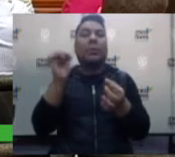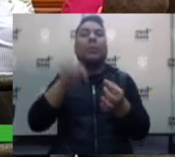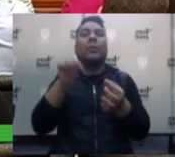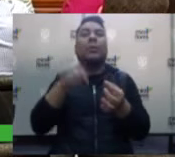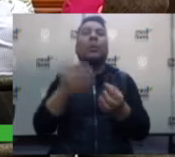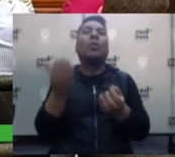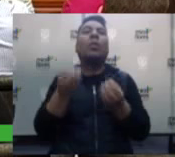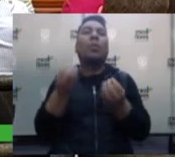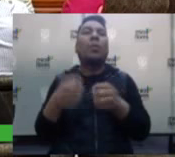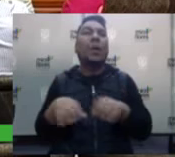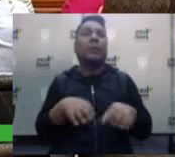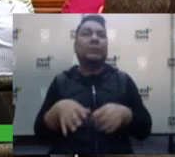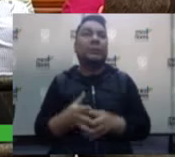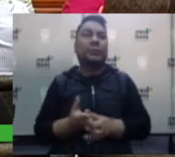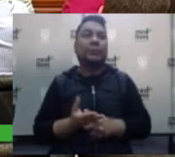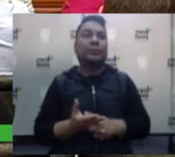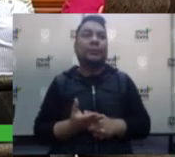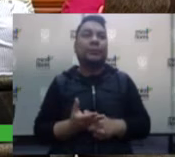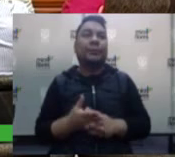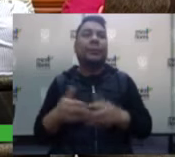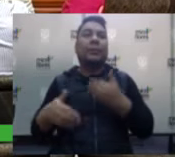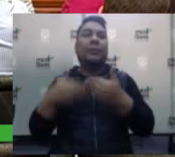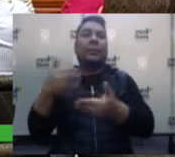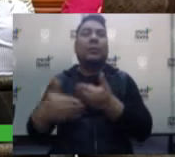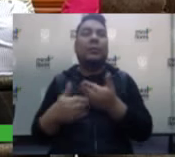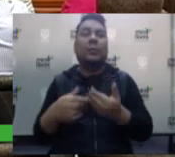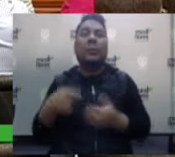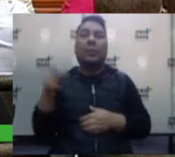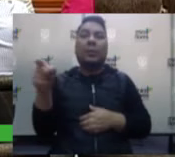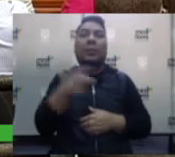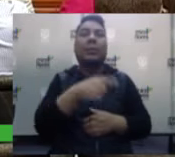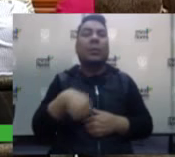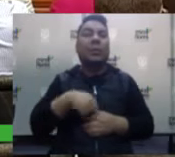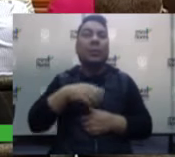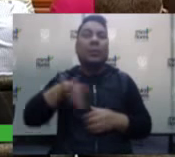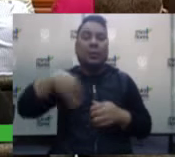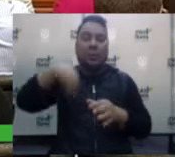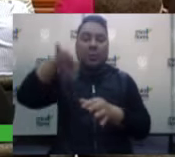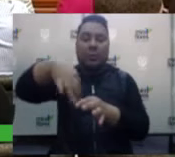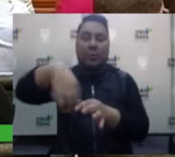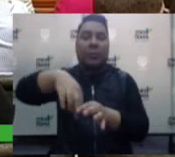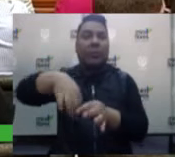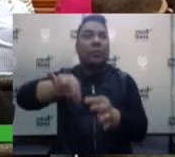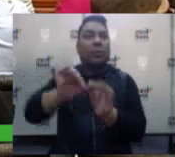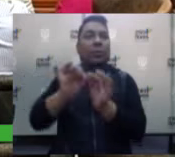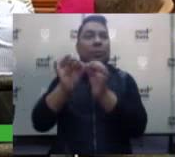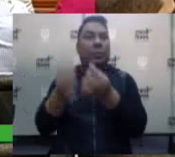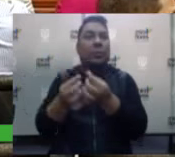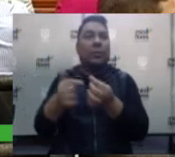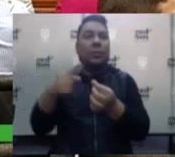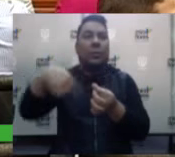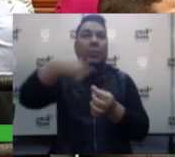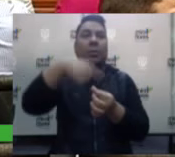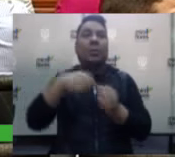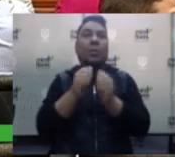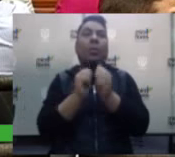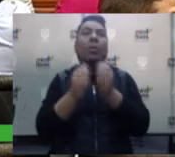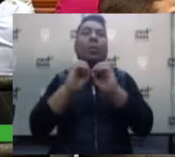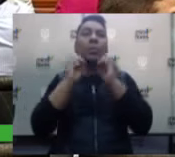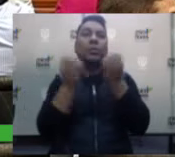forma. Se procederá a introducir 21 bolillas alfabéticas que identifican a las 21